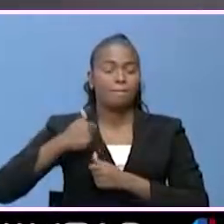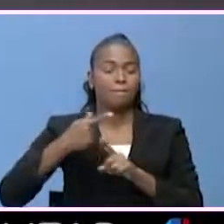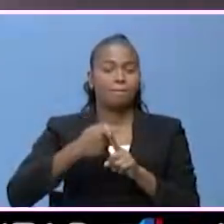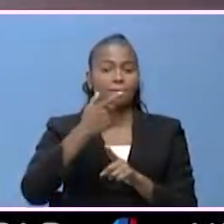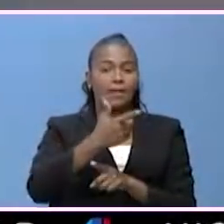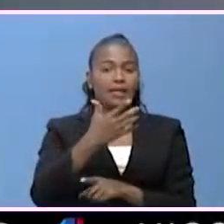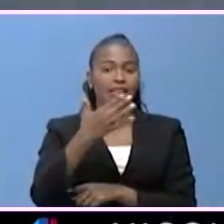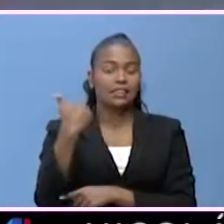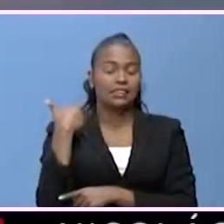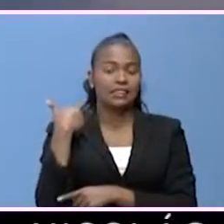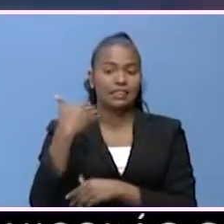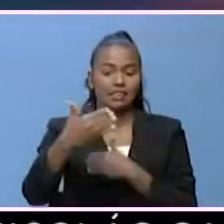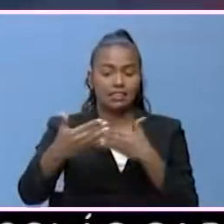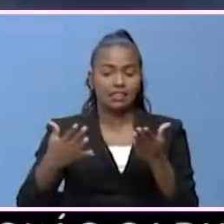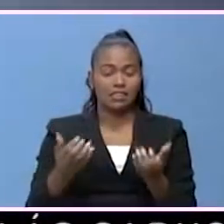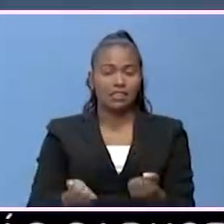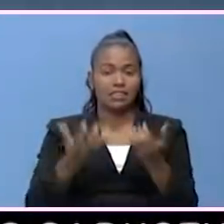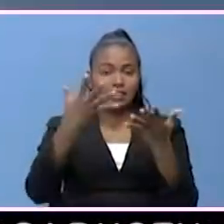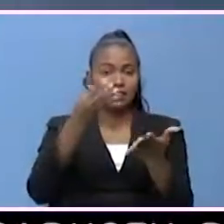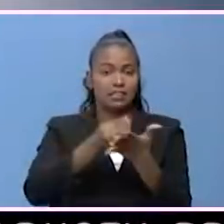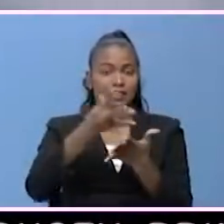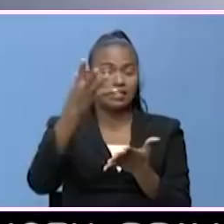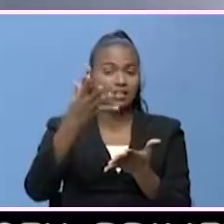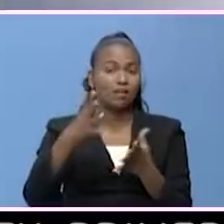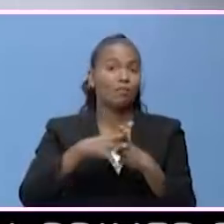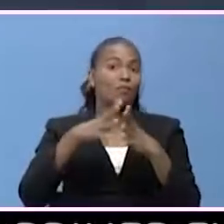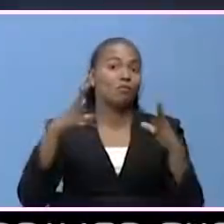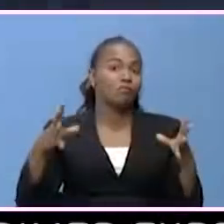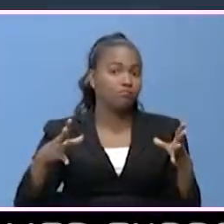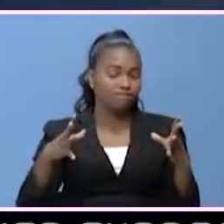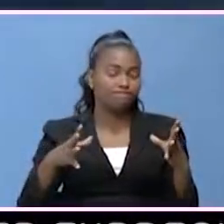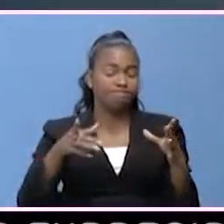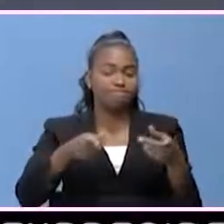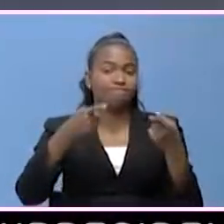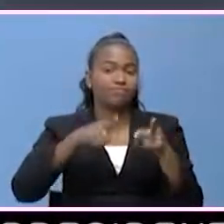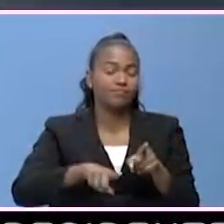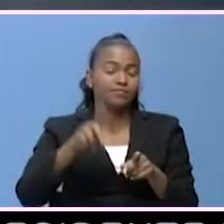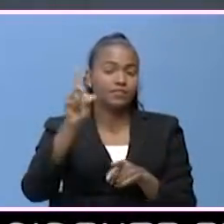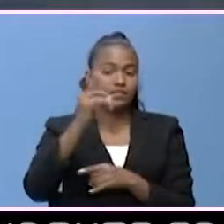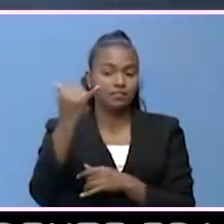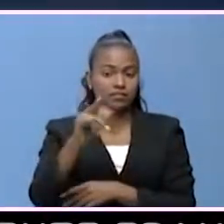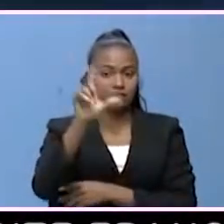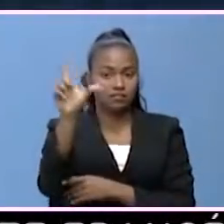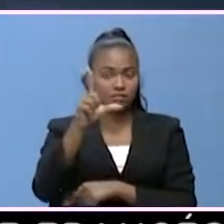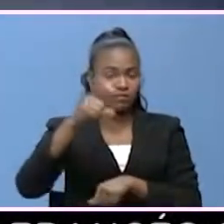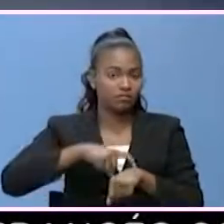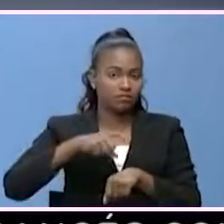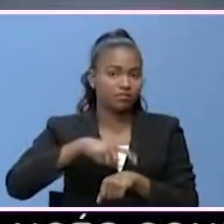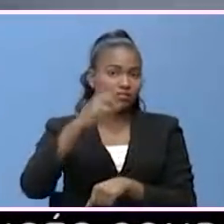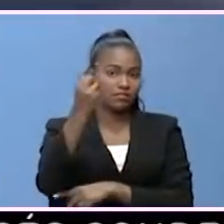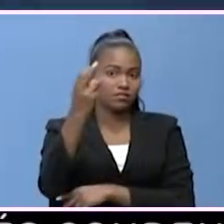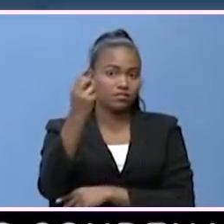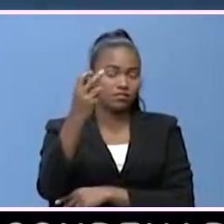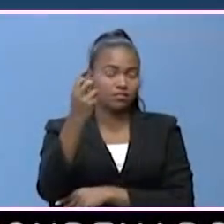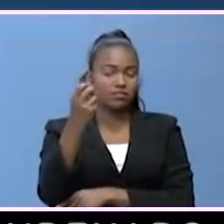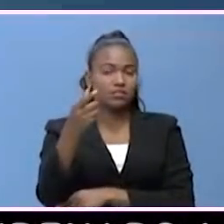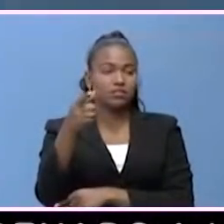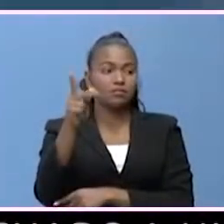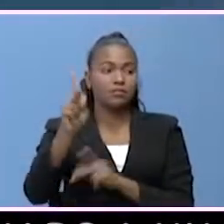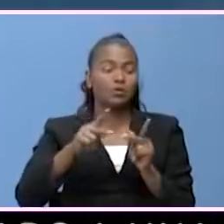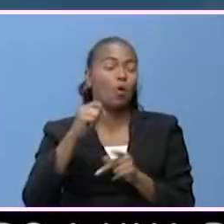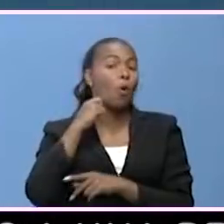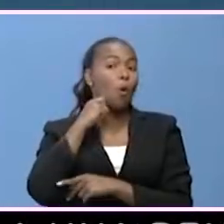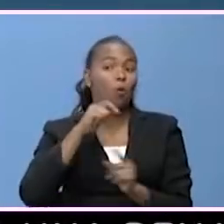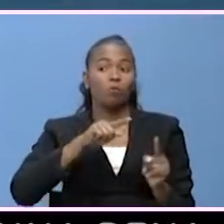una valija con una cantidad indeterminada de dinero. El hecho ocurrió este lunes alrededor del mediodía. Los